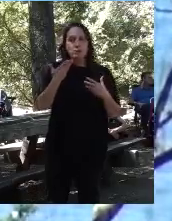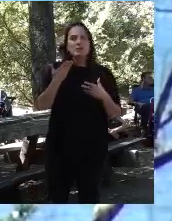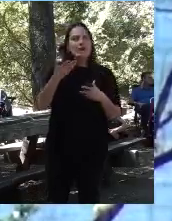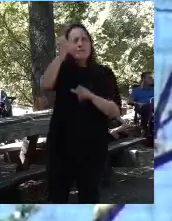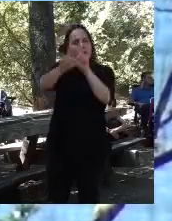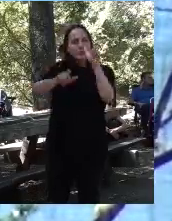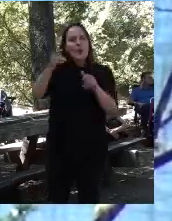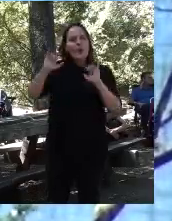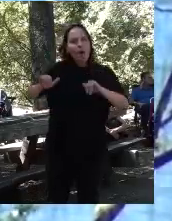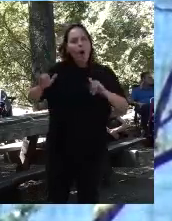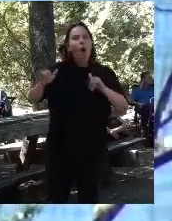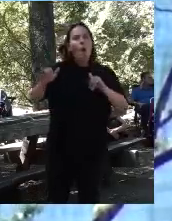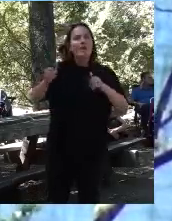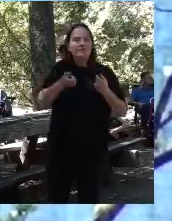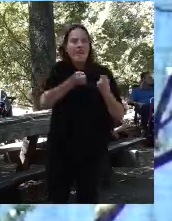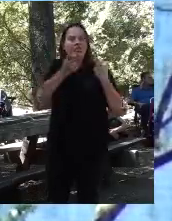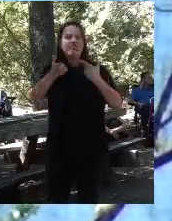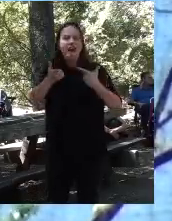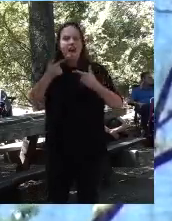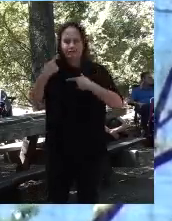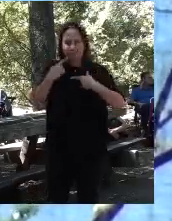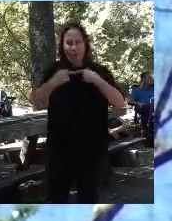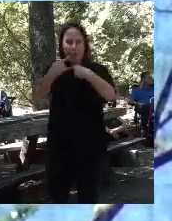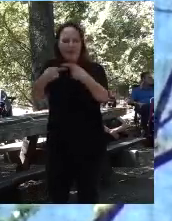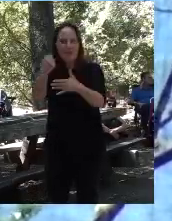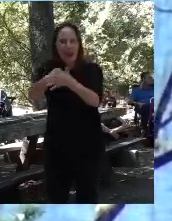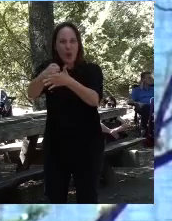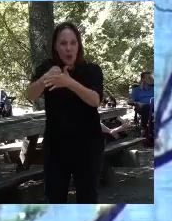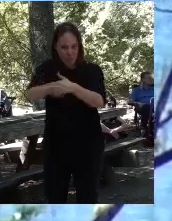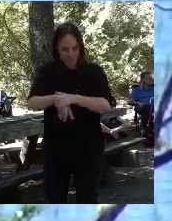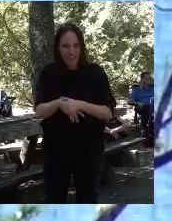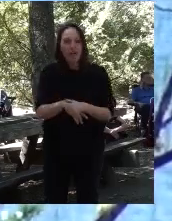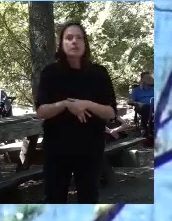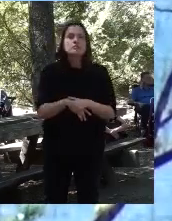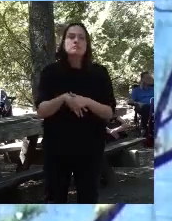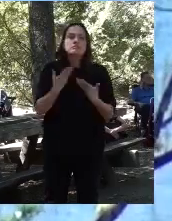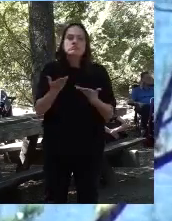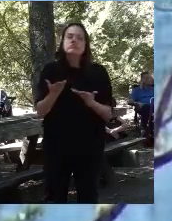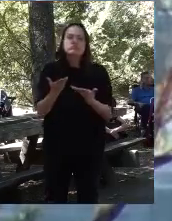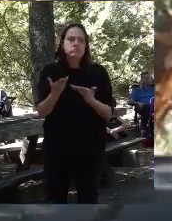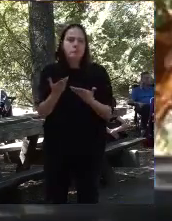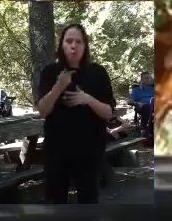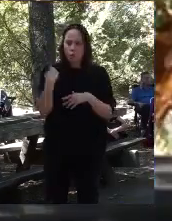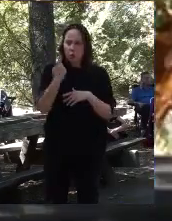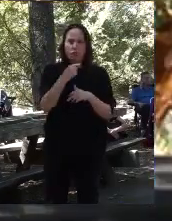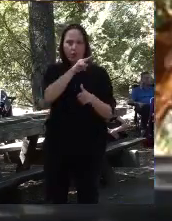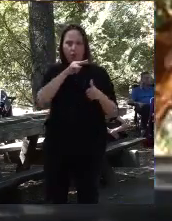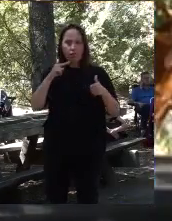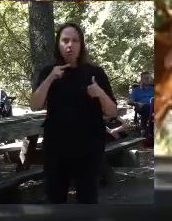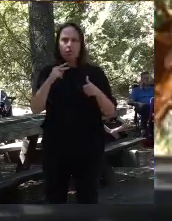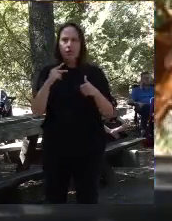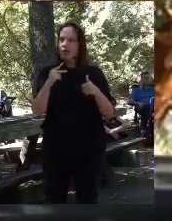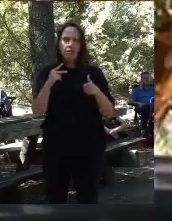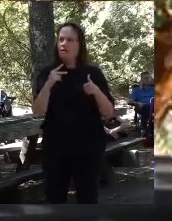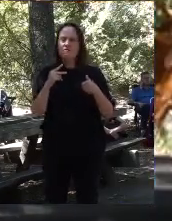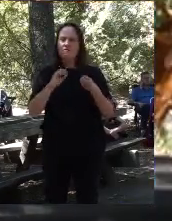jóvenes, esa es otra de las tareas importantes. No podemos seguir con los mismos paradigmas que nos llevaron hasta acá. Tenemos